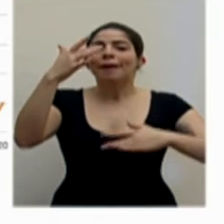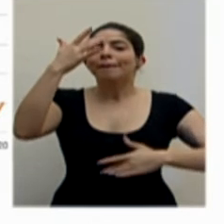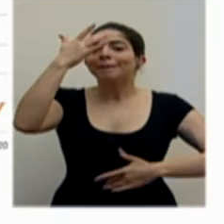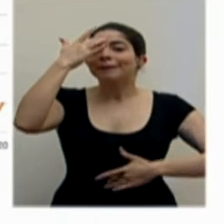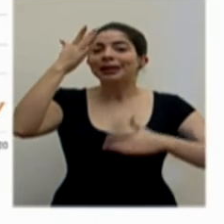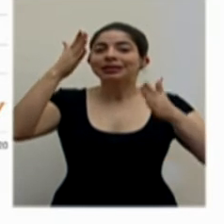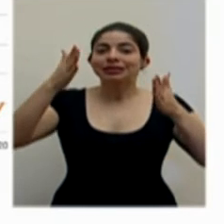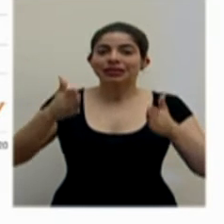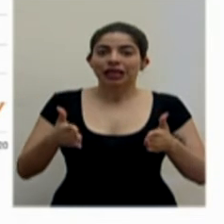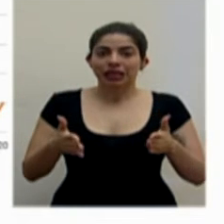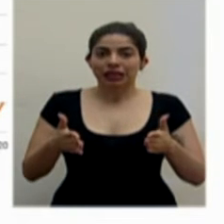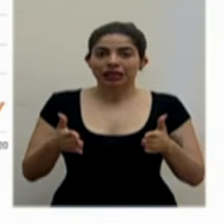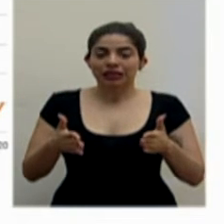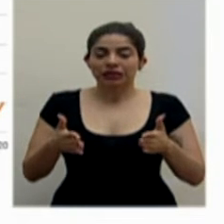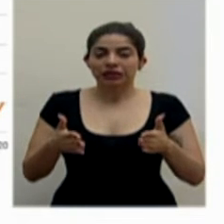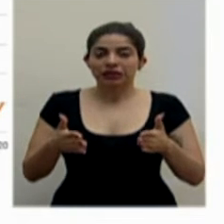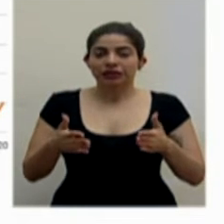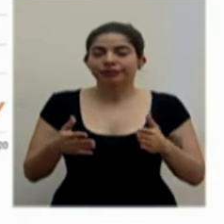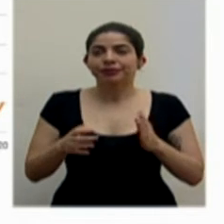pacientes que llegan